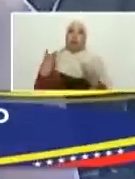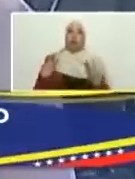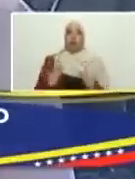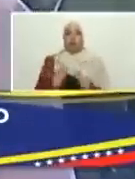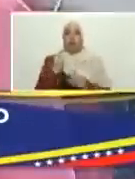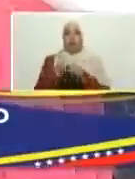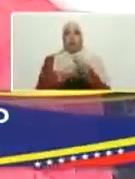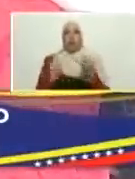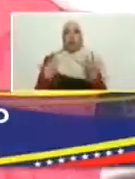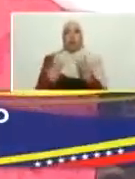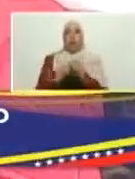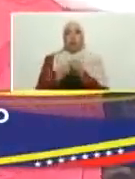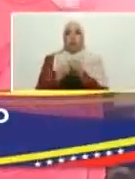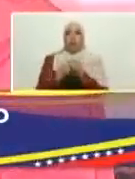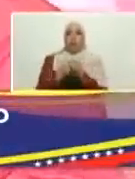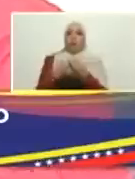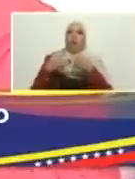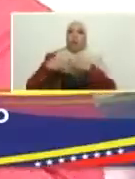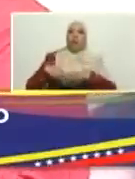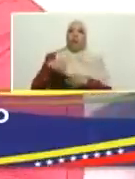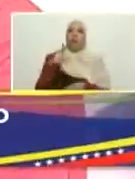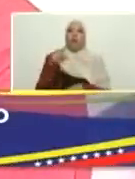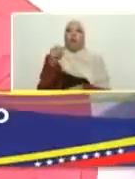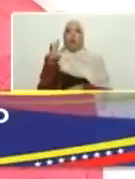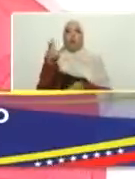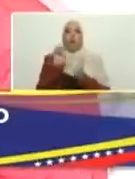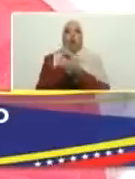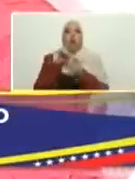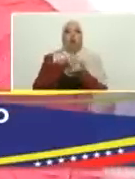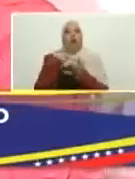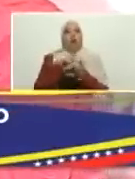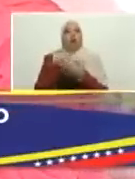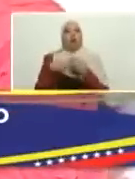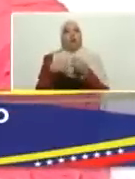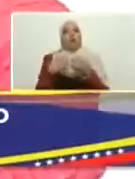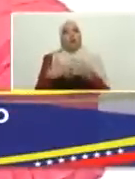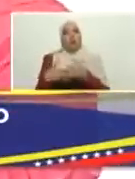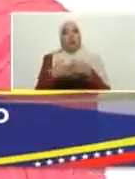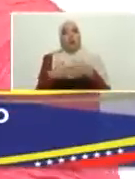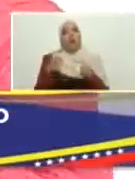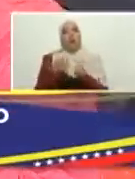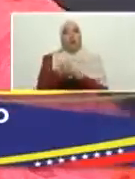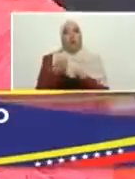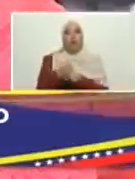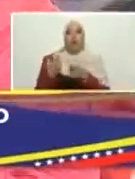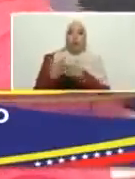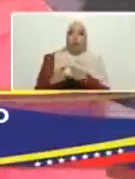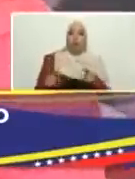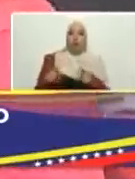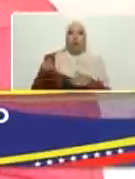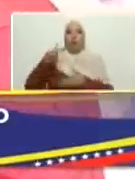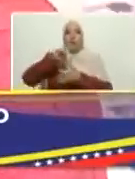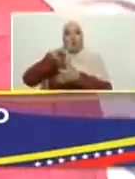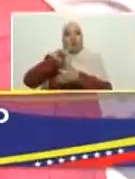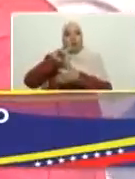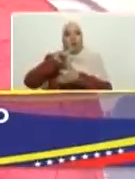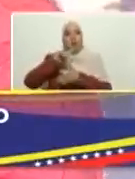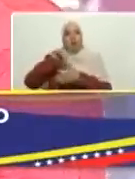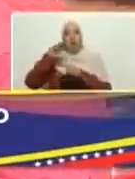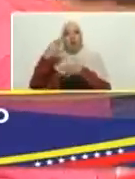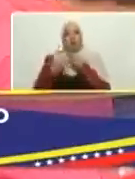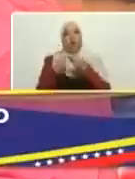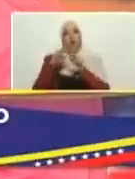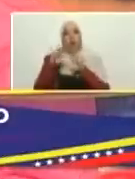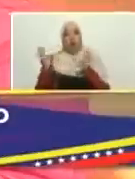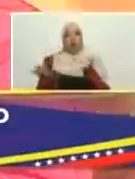que intentan imponer desde la OFAP, desde Washington, imponiéndole a países soberanos de América Latina, del Caribe y